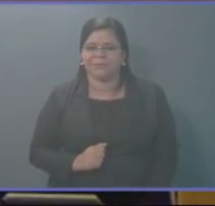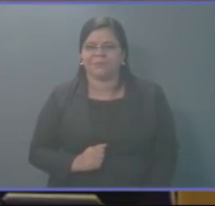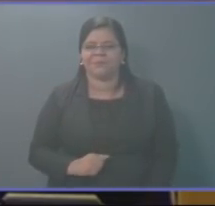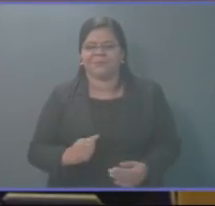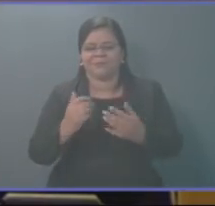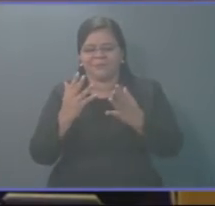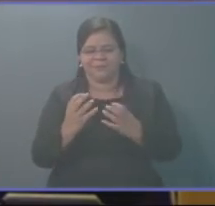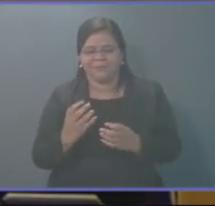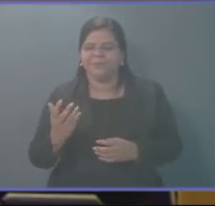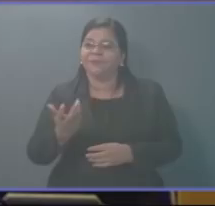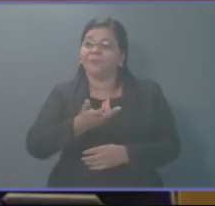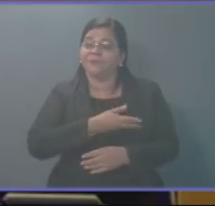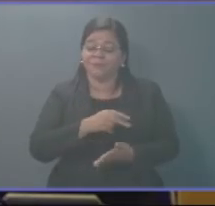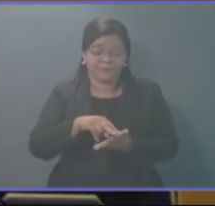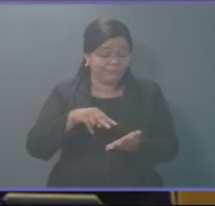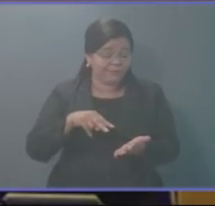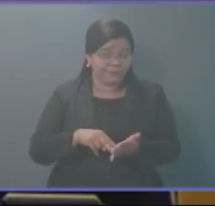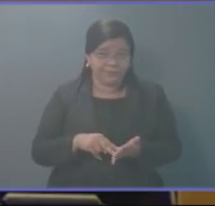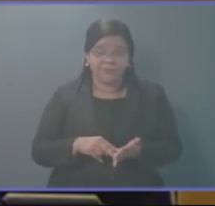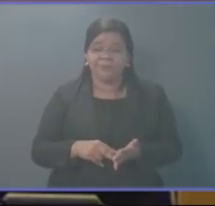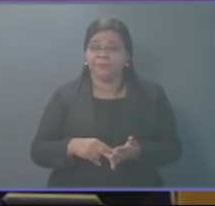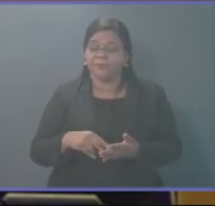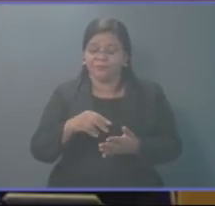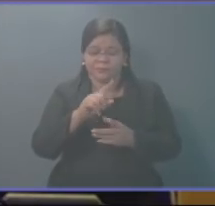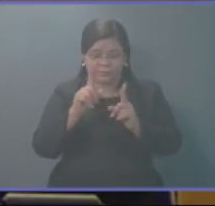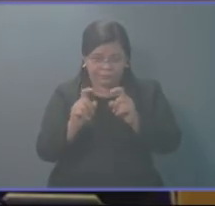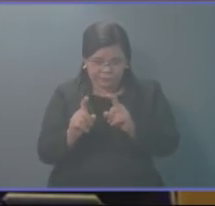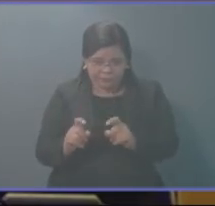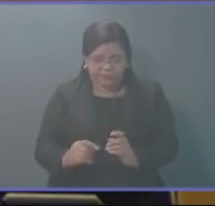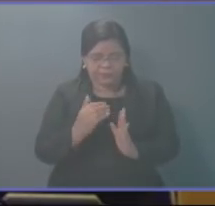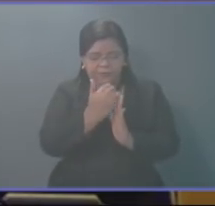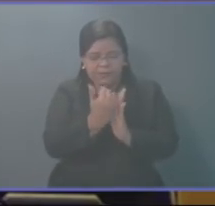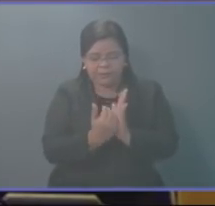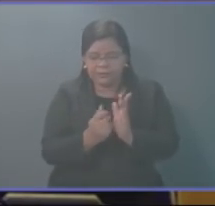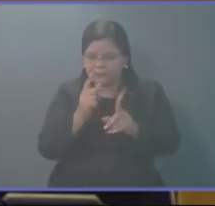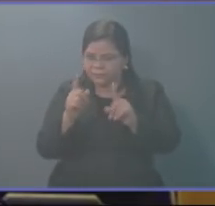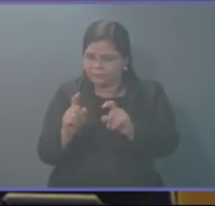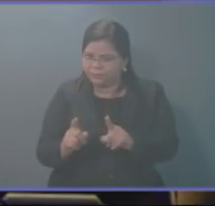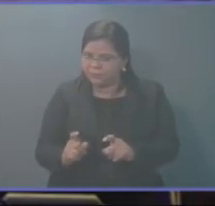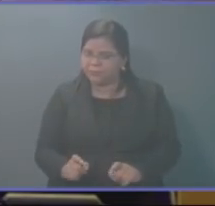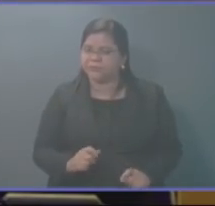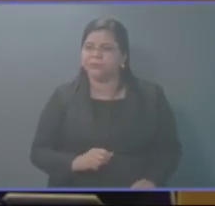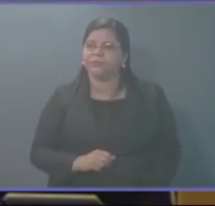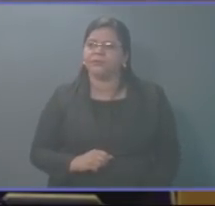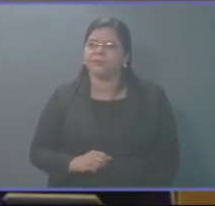Procederé a darle lectura al cuestionario.